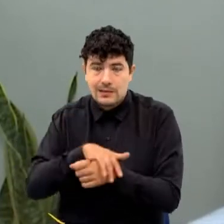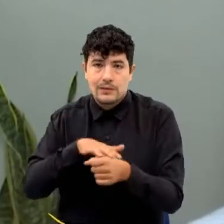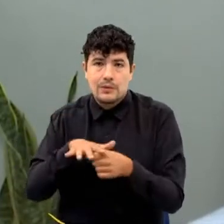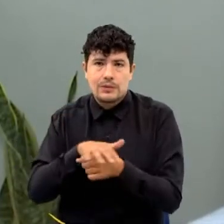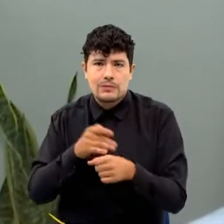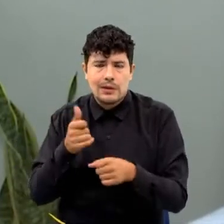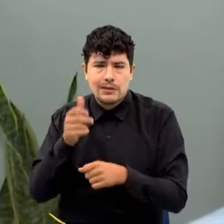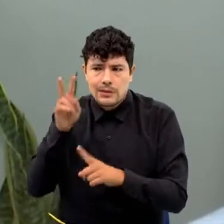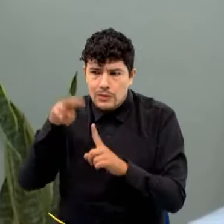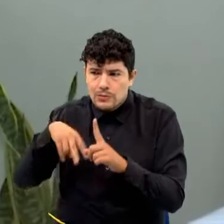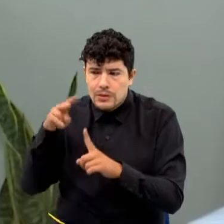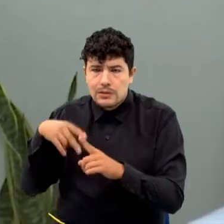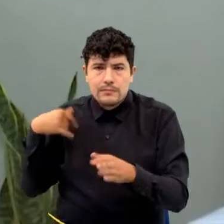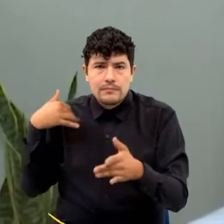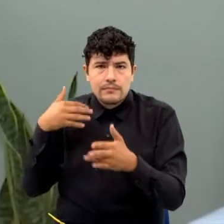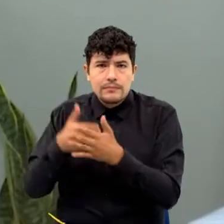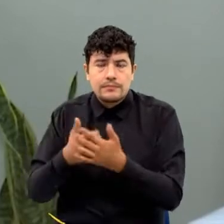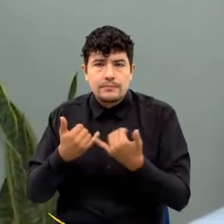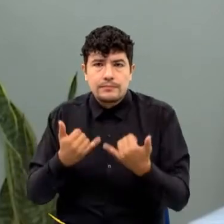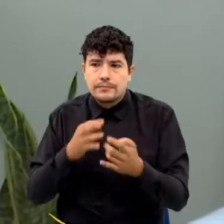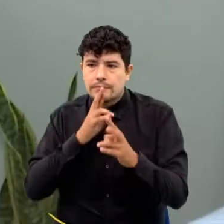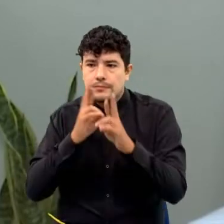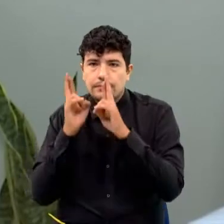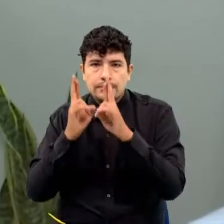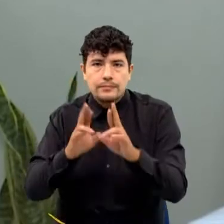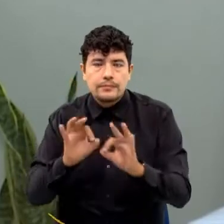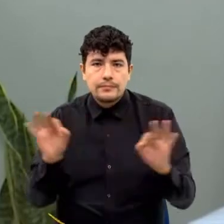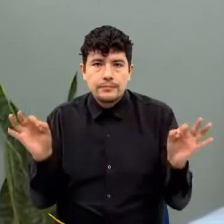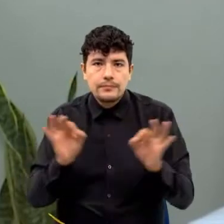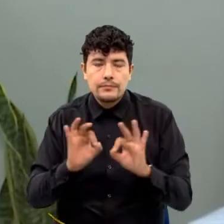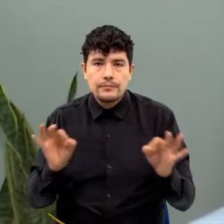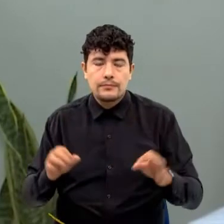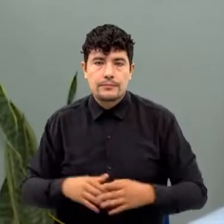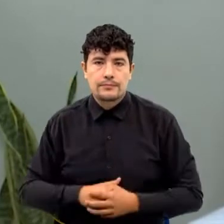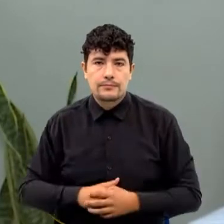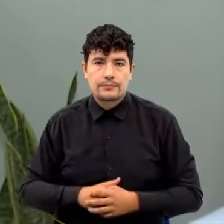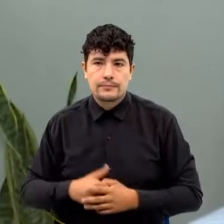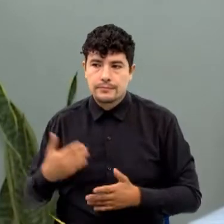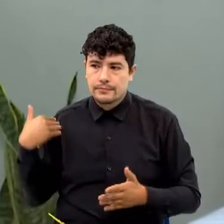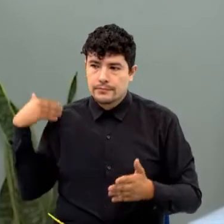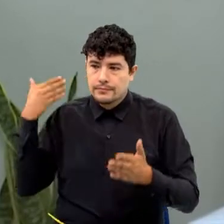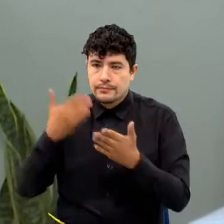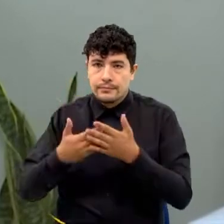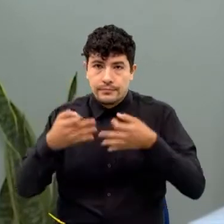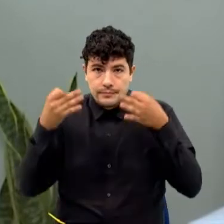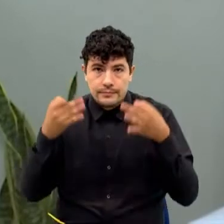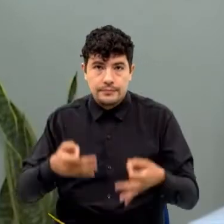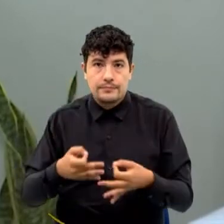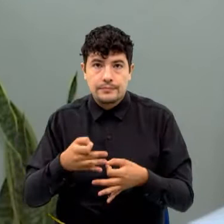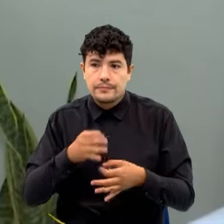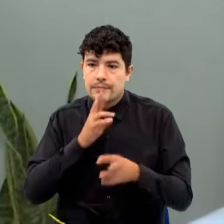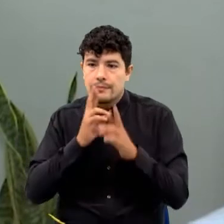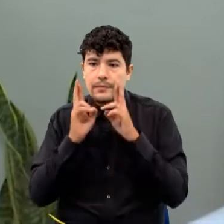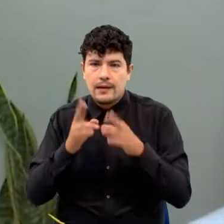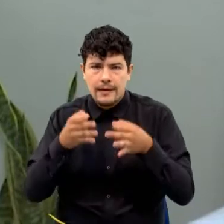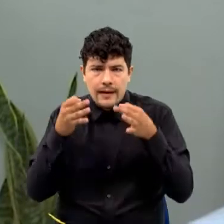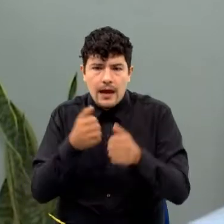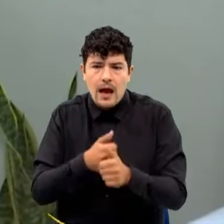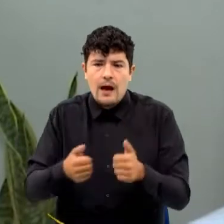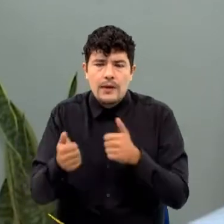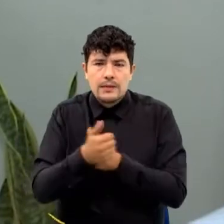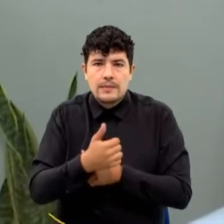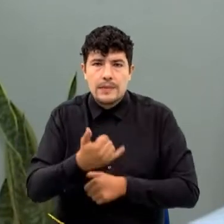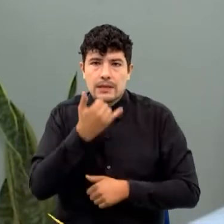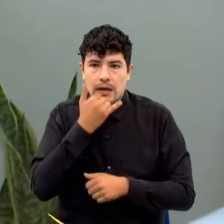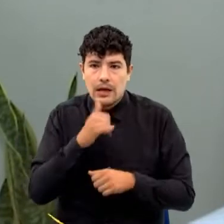trágicos sucesos con nuestra compañera Luz Dari, y pues a hoy no tenemos seguridad de cómo avanza la investigación y qué ha